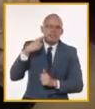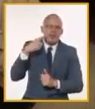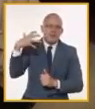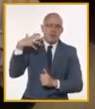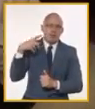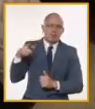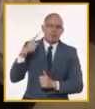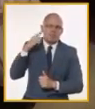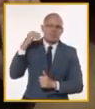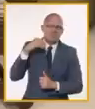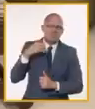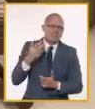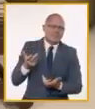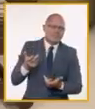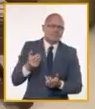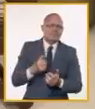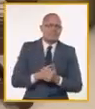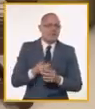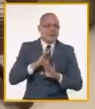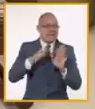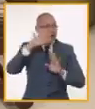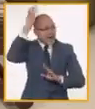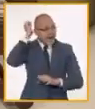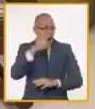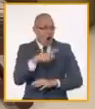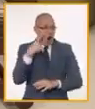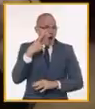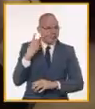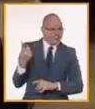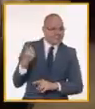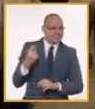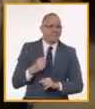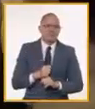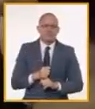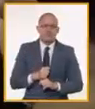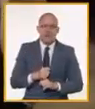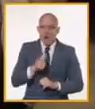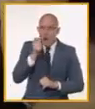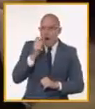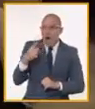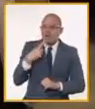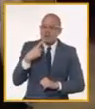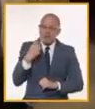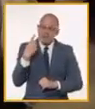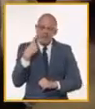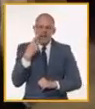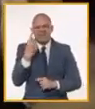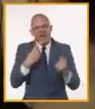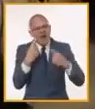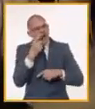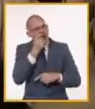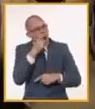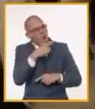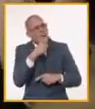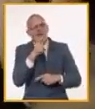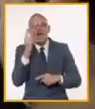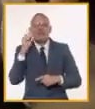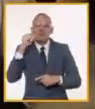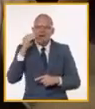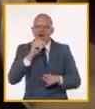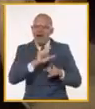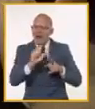Y cuando él le pide que... Un ayudante de campo. Sí, le dice a Raúl, bueno, desígneme un ayudante de